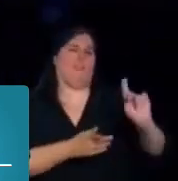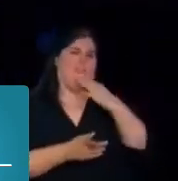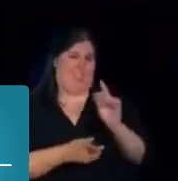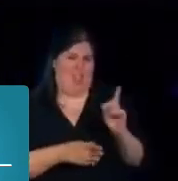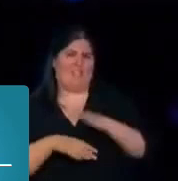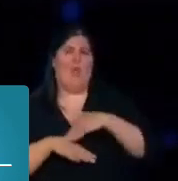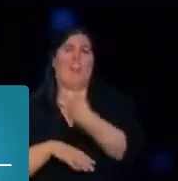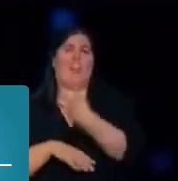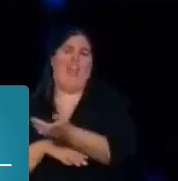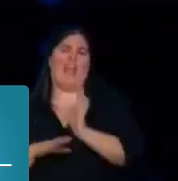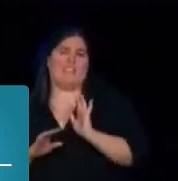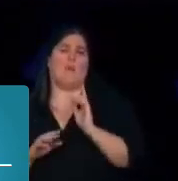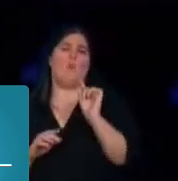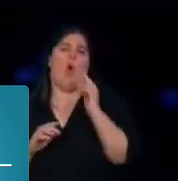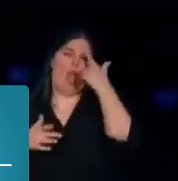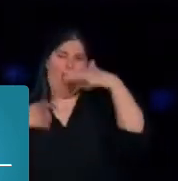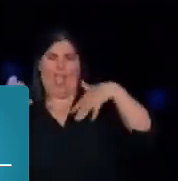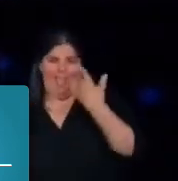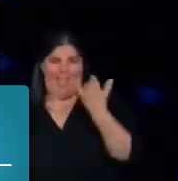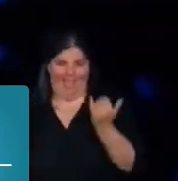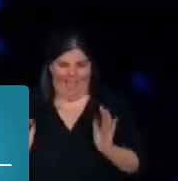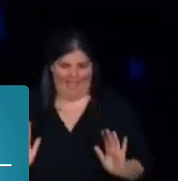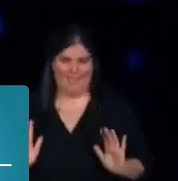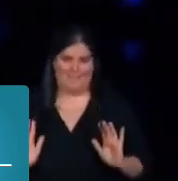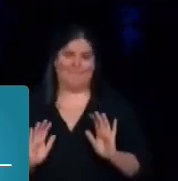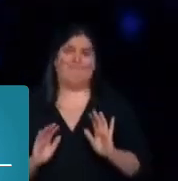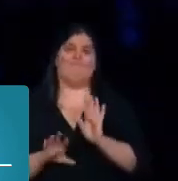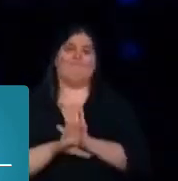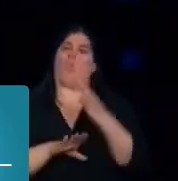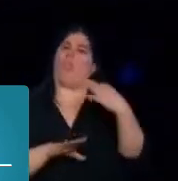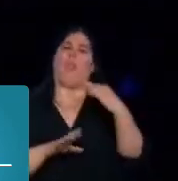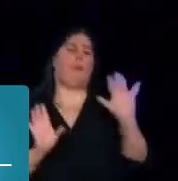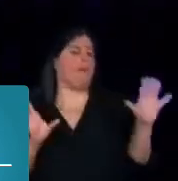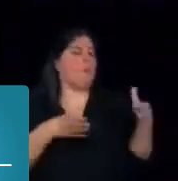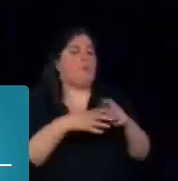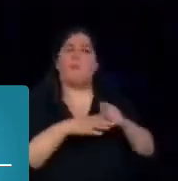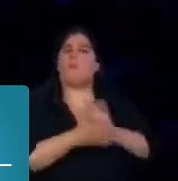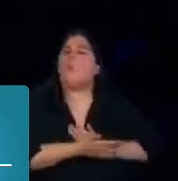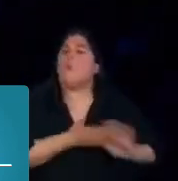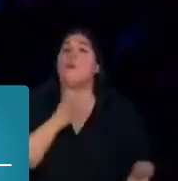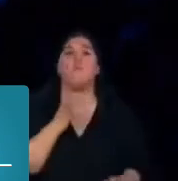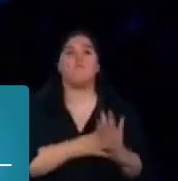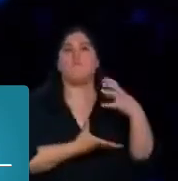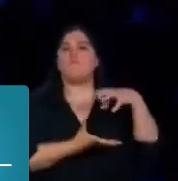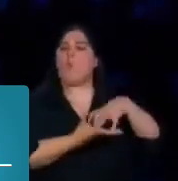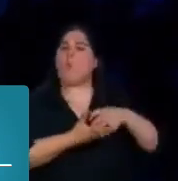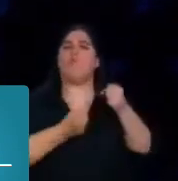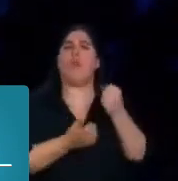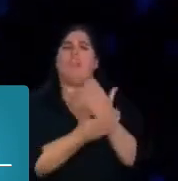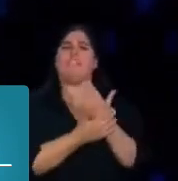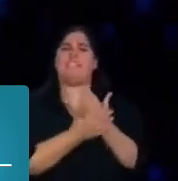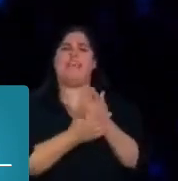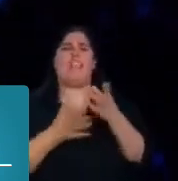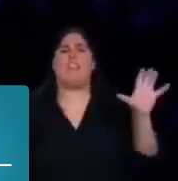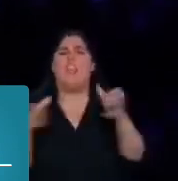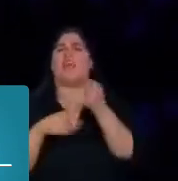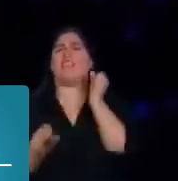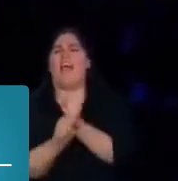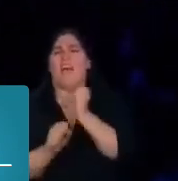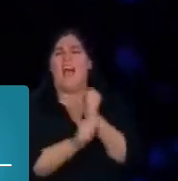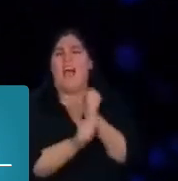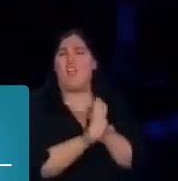resto dio la la impresión a la gente que cada una hacía la suya y era como un monólogo